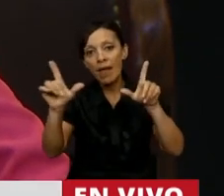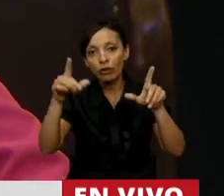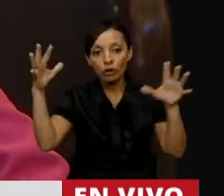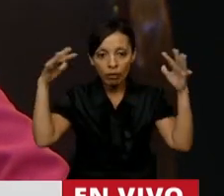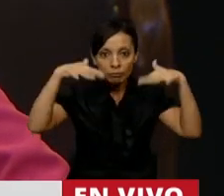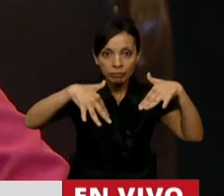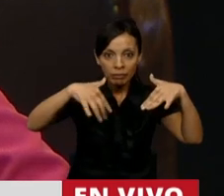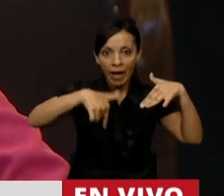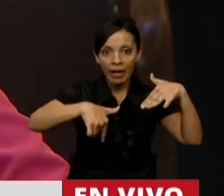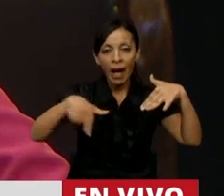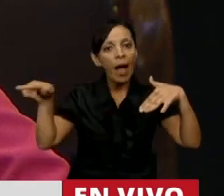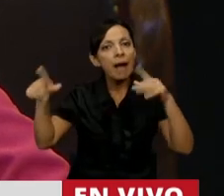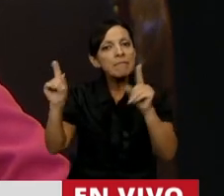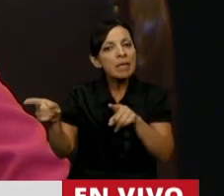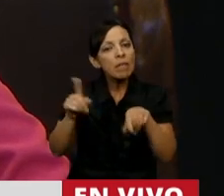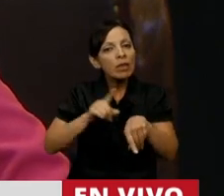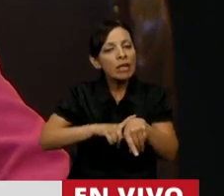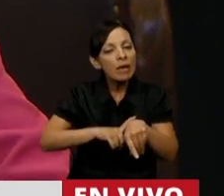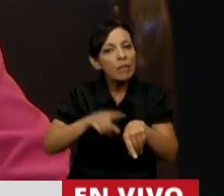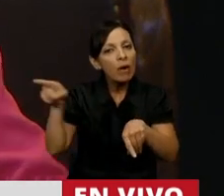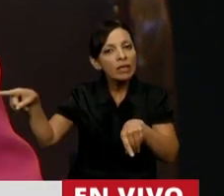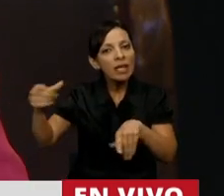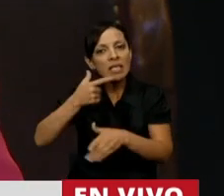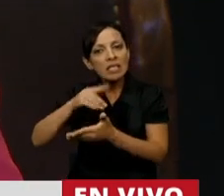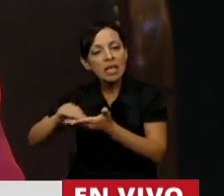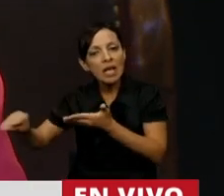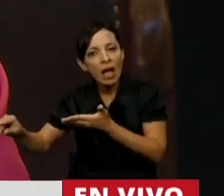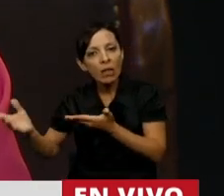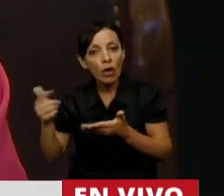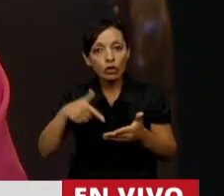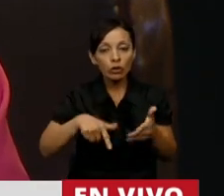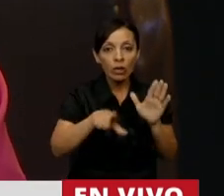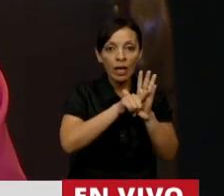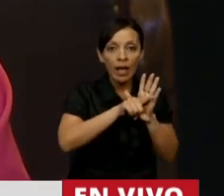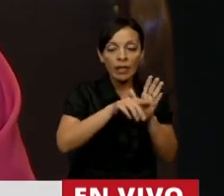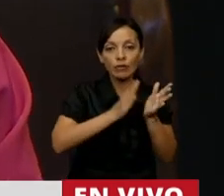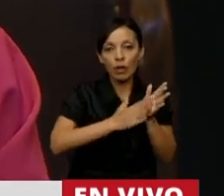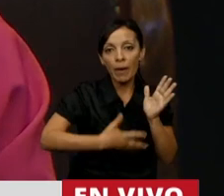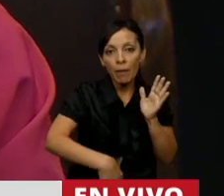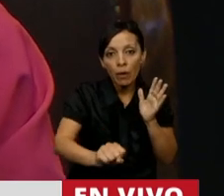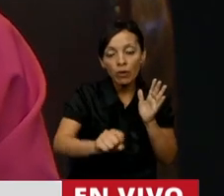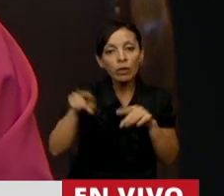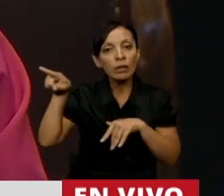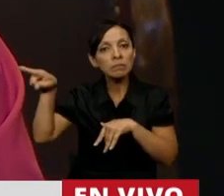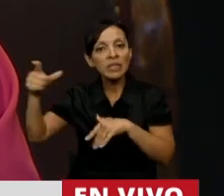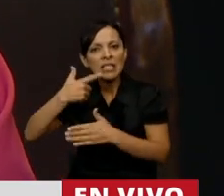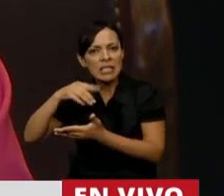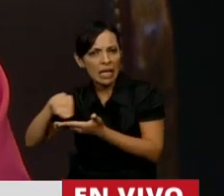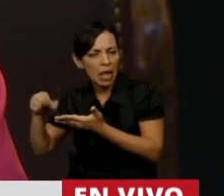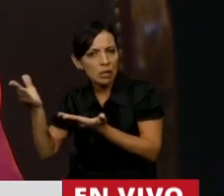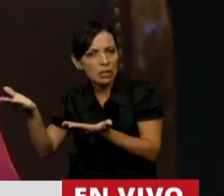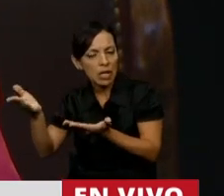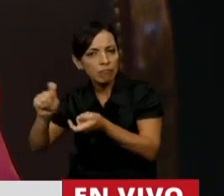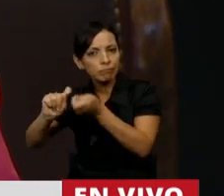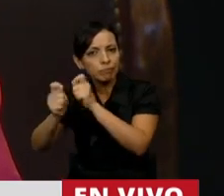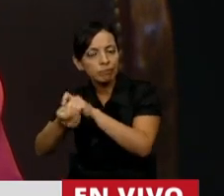hoy se dé en forma conjunta y simultánea que nosotros estemos tratando el tema de la legalización del aborto y que el Senado esté tratando